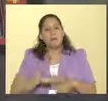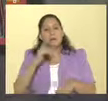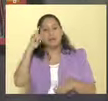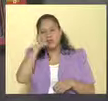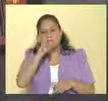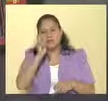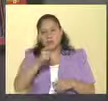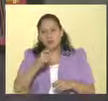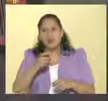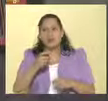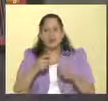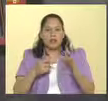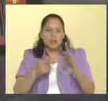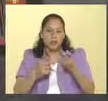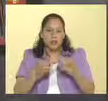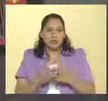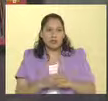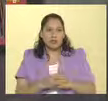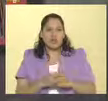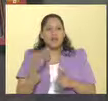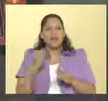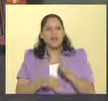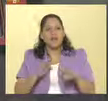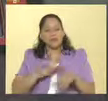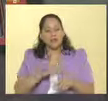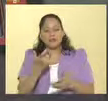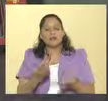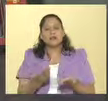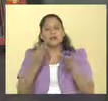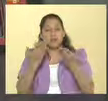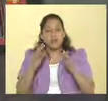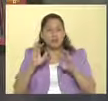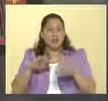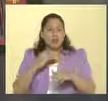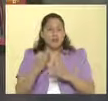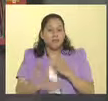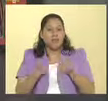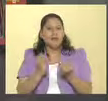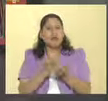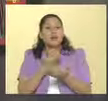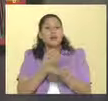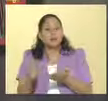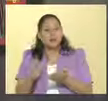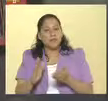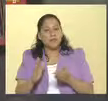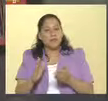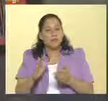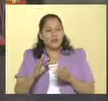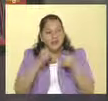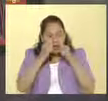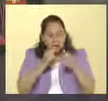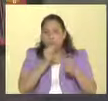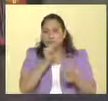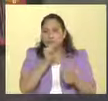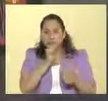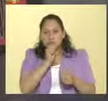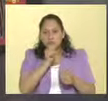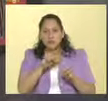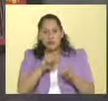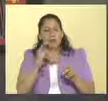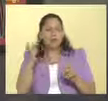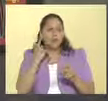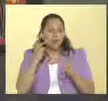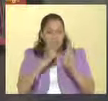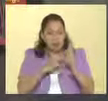fuertes del país son esos. Falta de crecimiento económico por un lado, y por otro, que no se ha atendido una